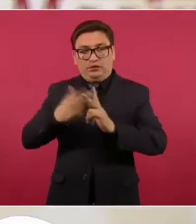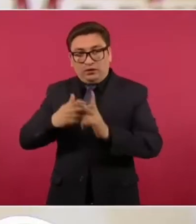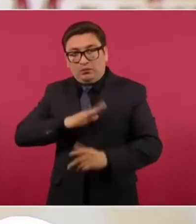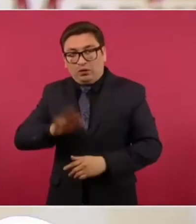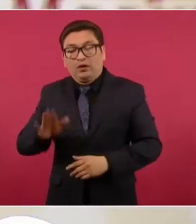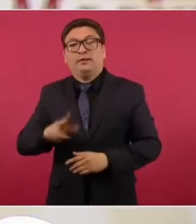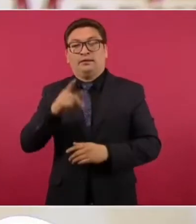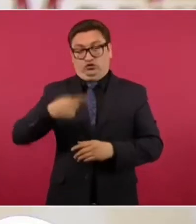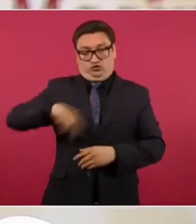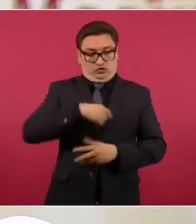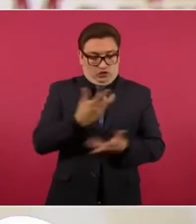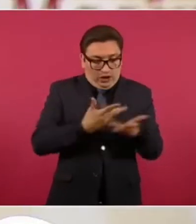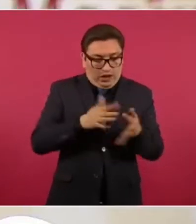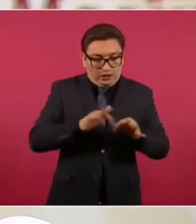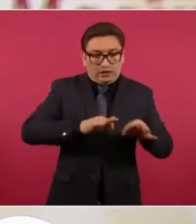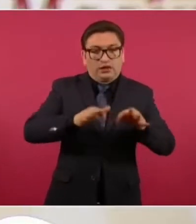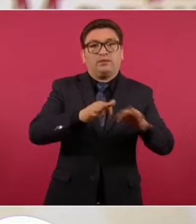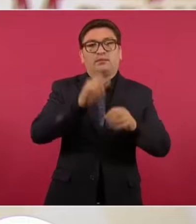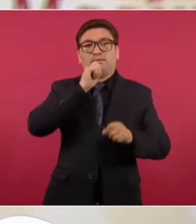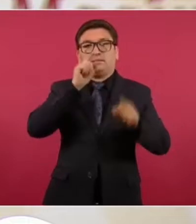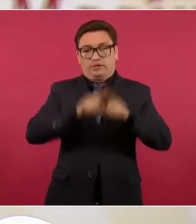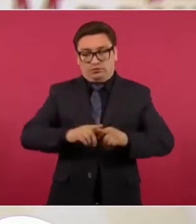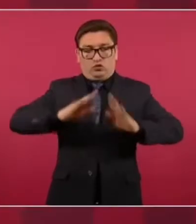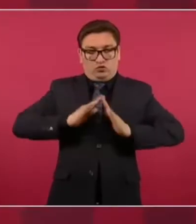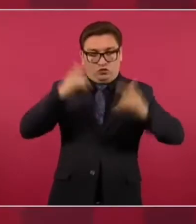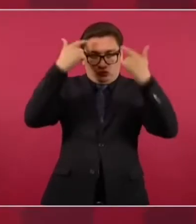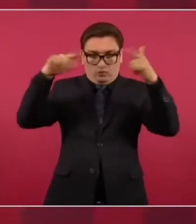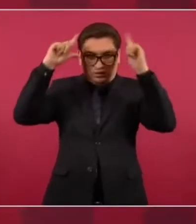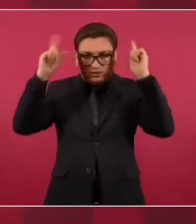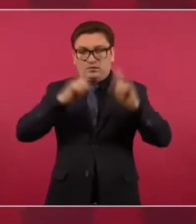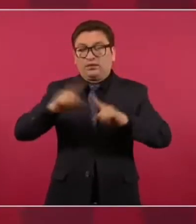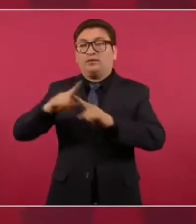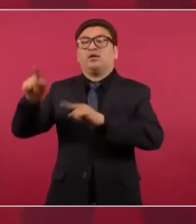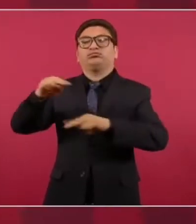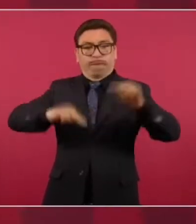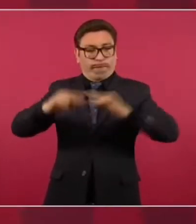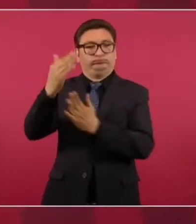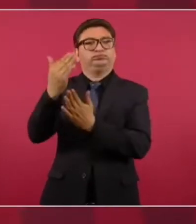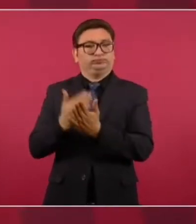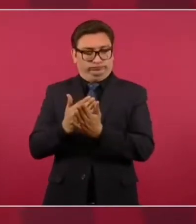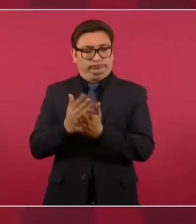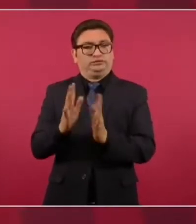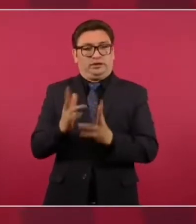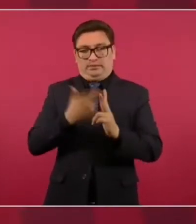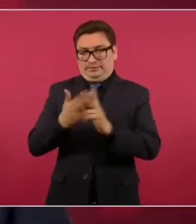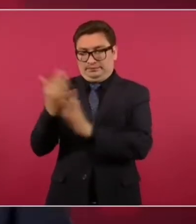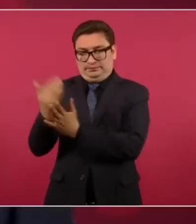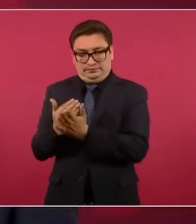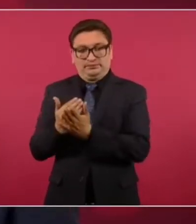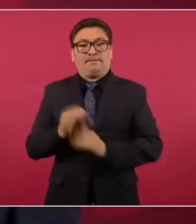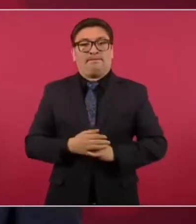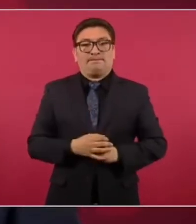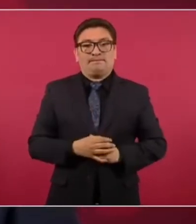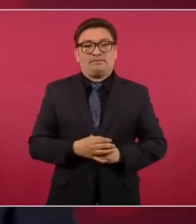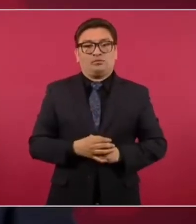estas operaciones y del despliegue también de Sedena y Guardia Nacional, han podido bajar los homicidios,